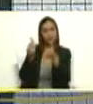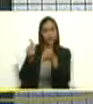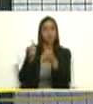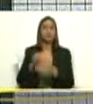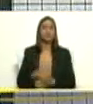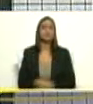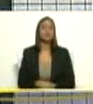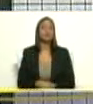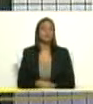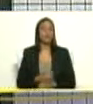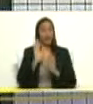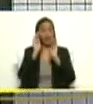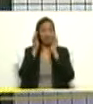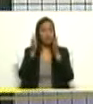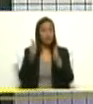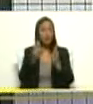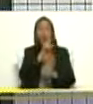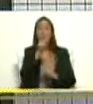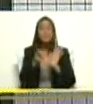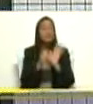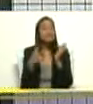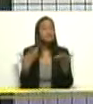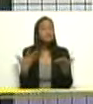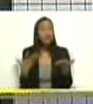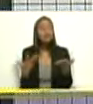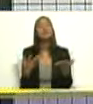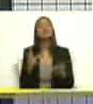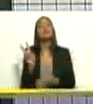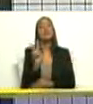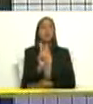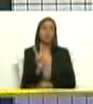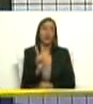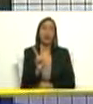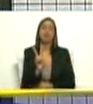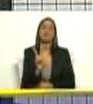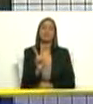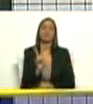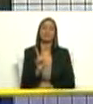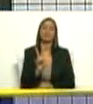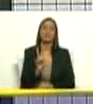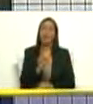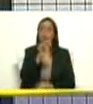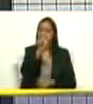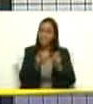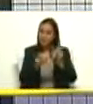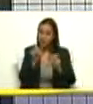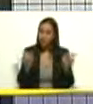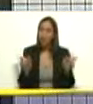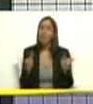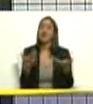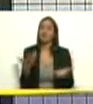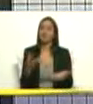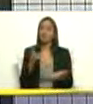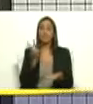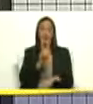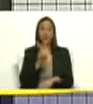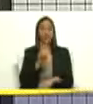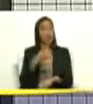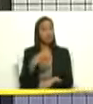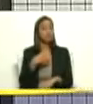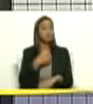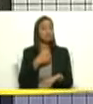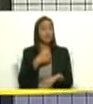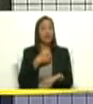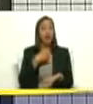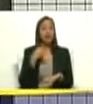para nuestro pueblo histórico para nuestro pueblo protagonista porque nosotros tenemos un pueblo